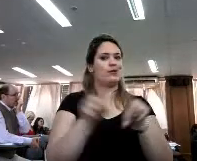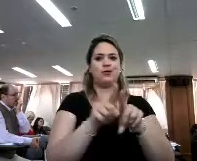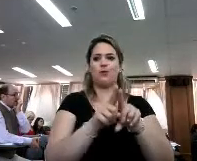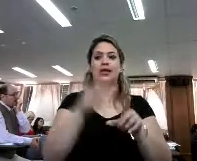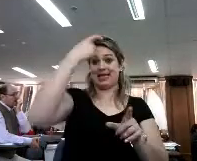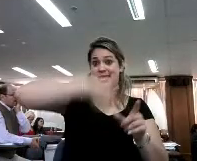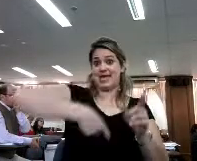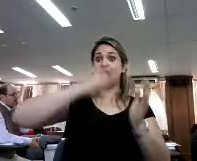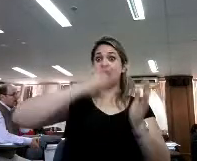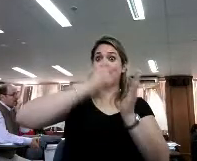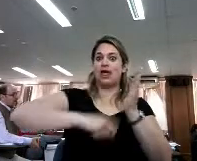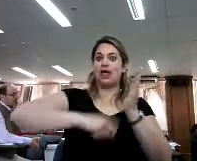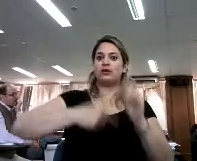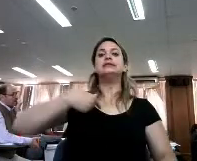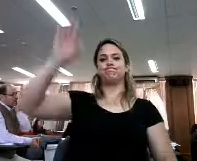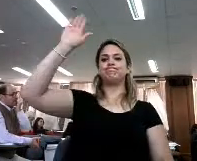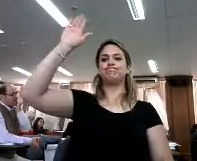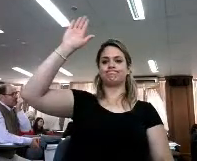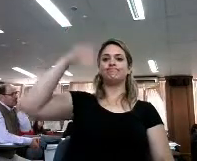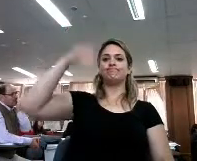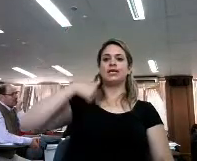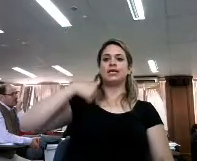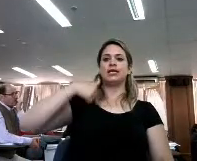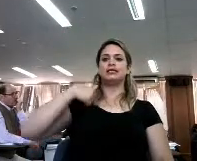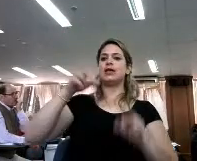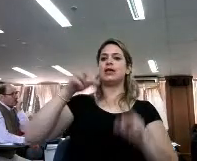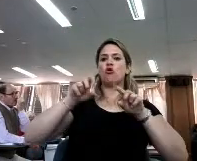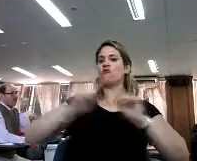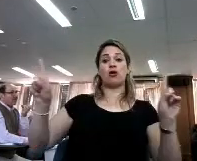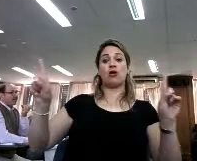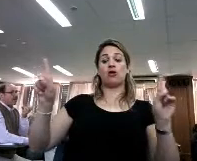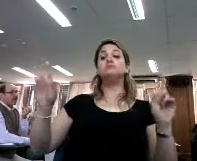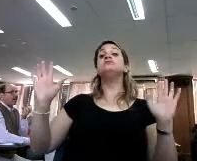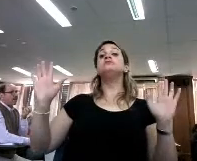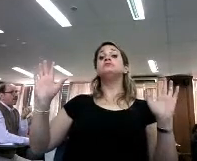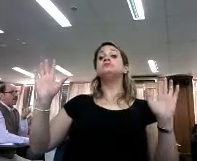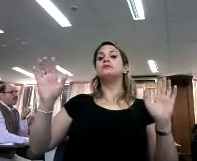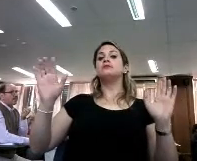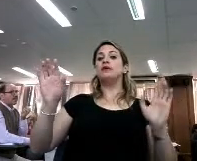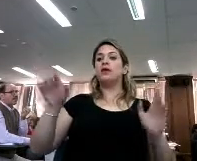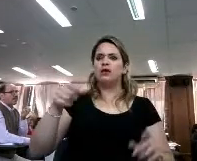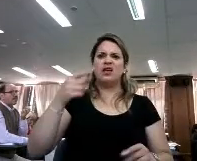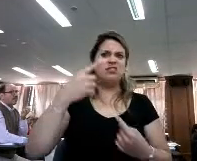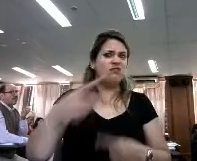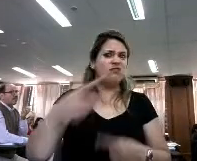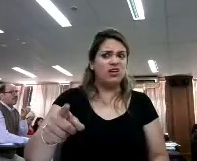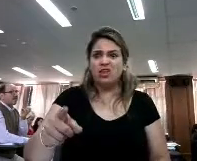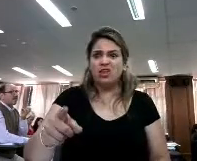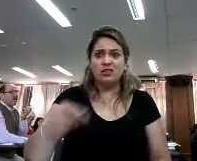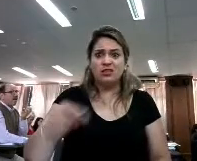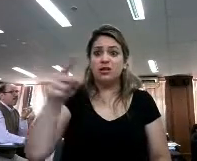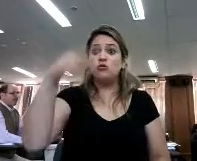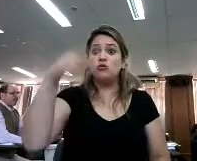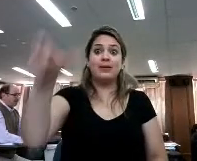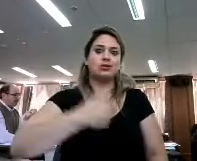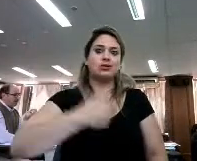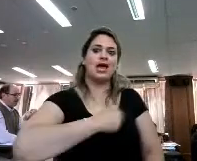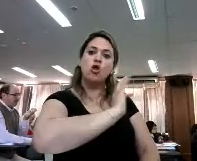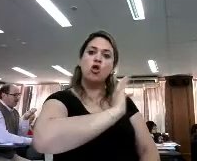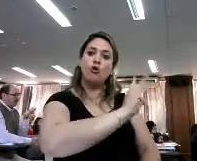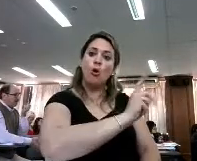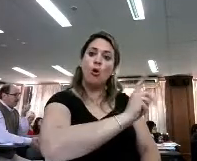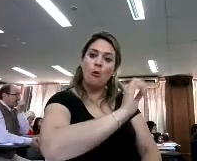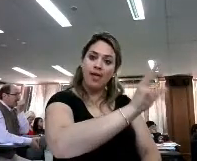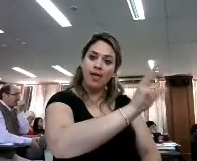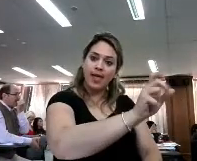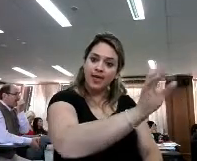creador levanta la mano y dice, ok, yo no voy a cobrar, que otra persona que ni siquiera conozco. Porque estoy